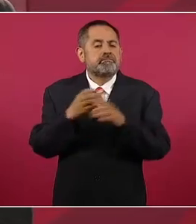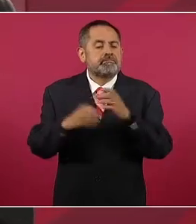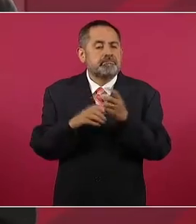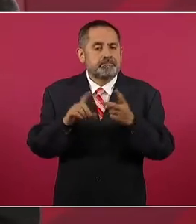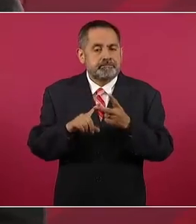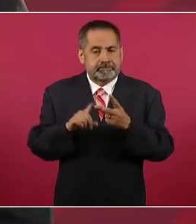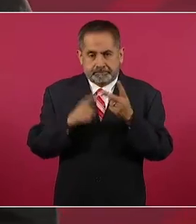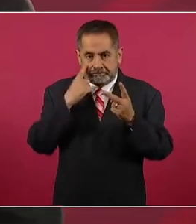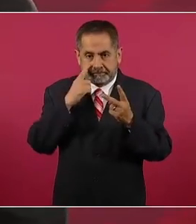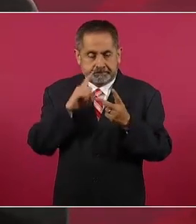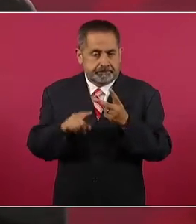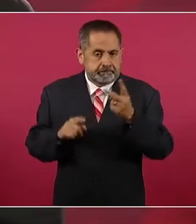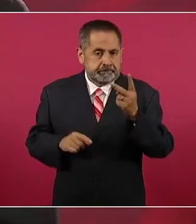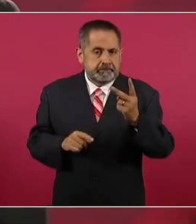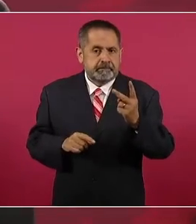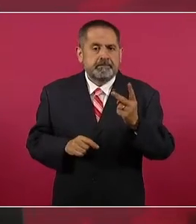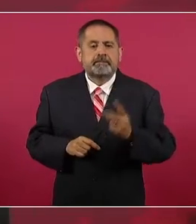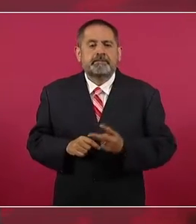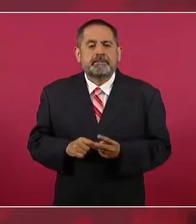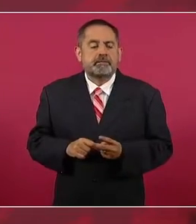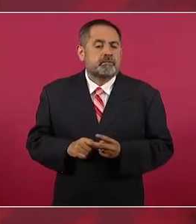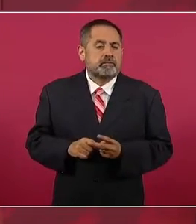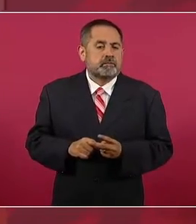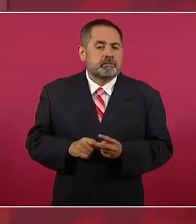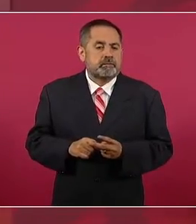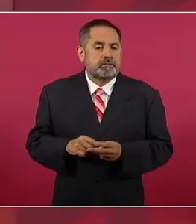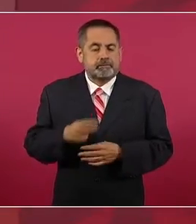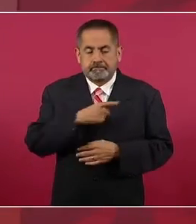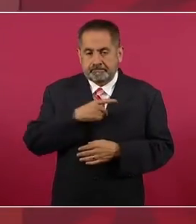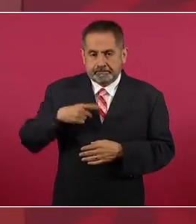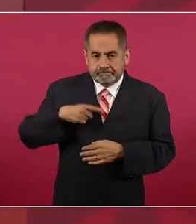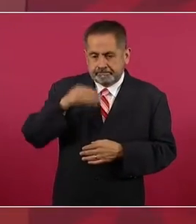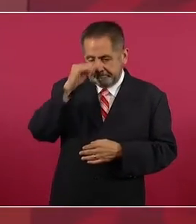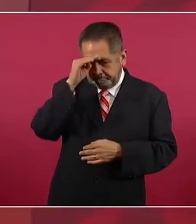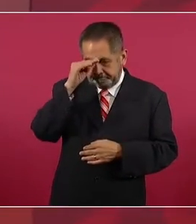En segundo lugar, hay que tomar en cuenta